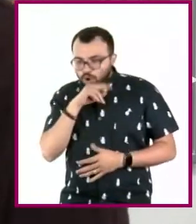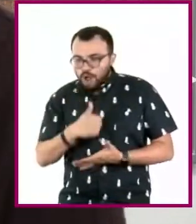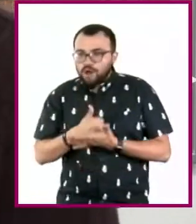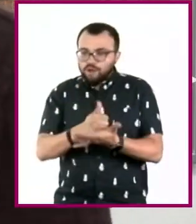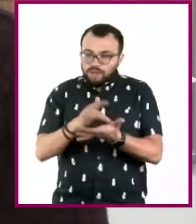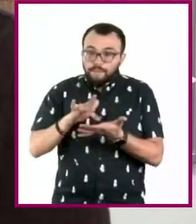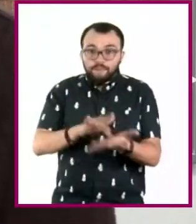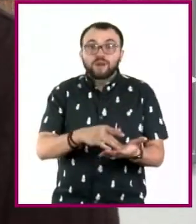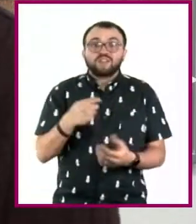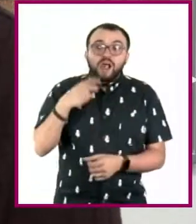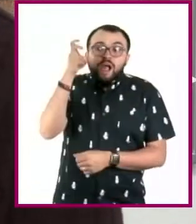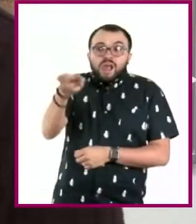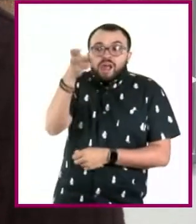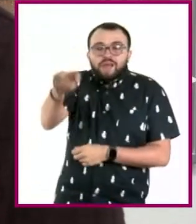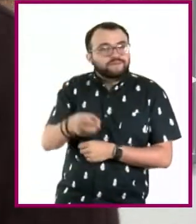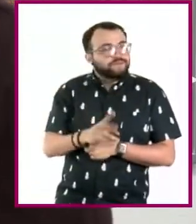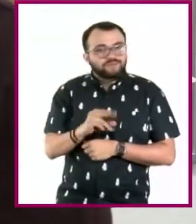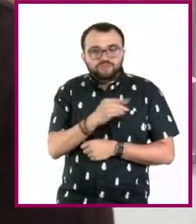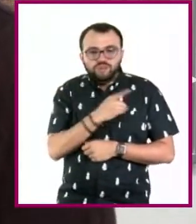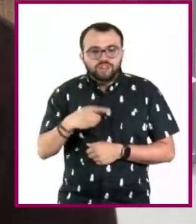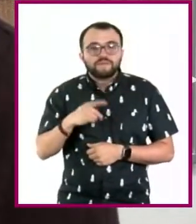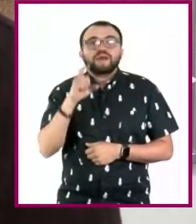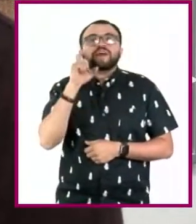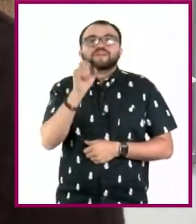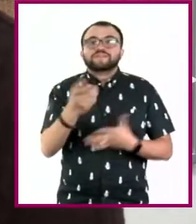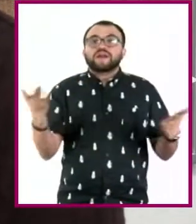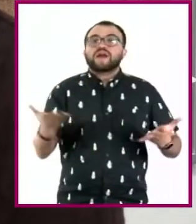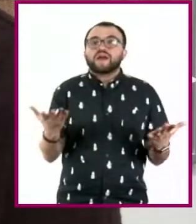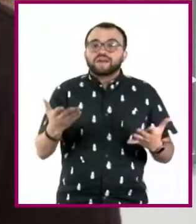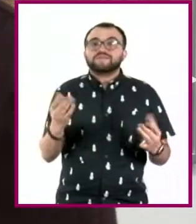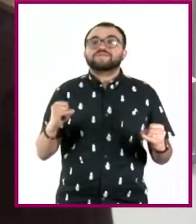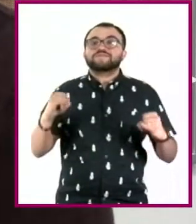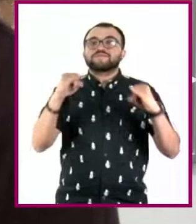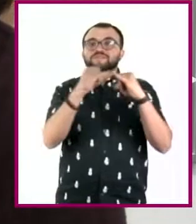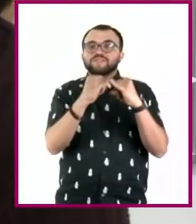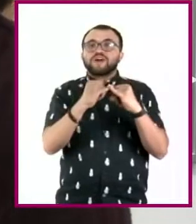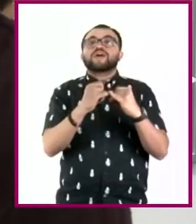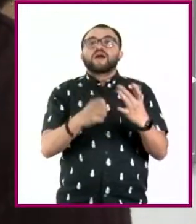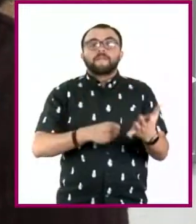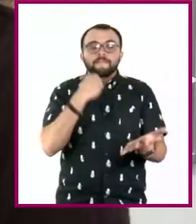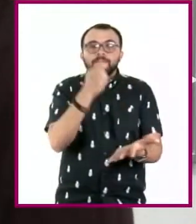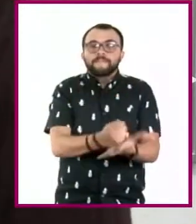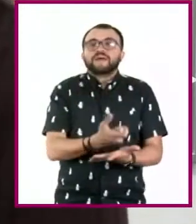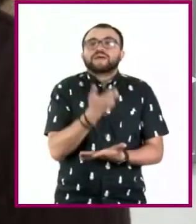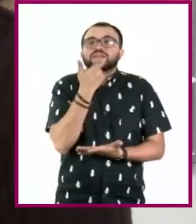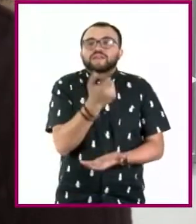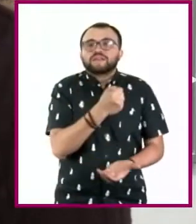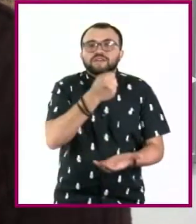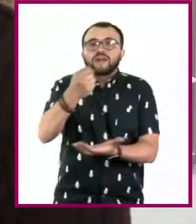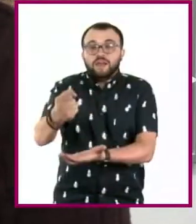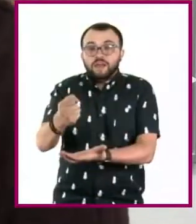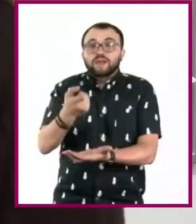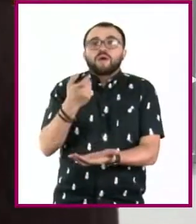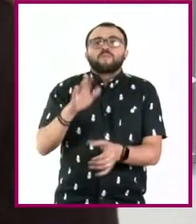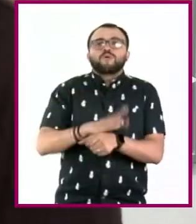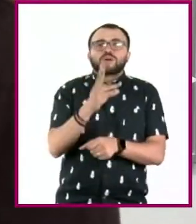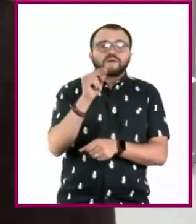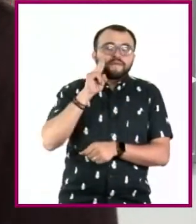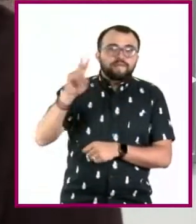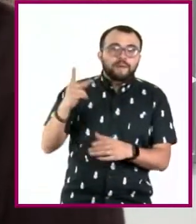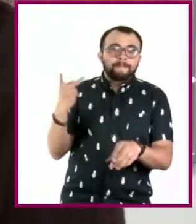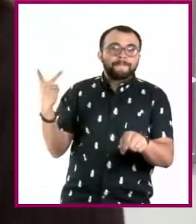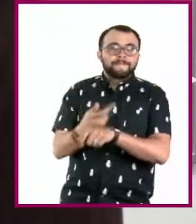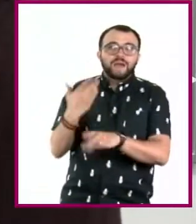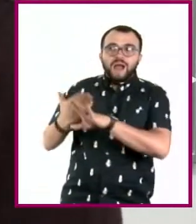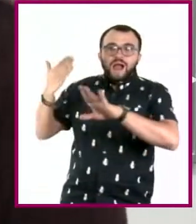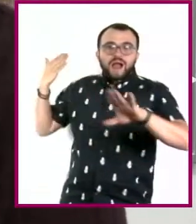preguntarnos, ¿por qué quienes conducen las instituciones, quienes aprueban los presupuestos, quienes dirigen las empresas, no se miran en el pasado como jóvenes